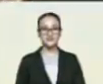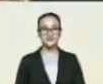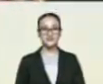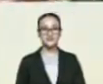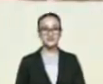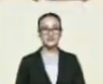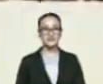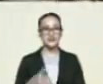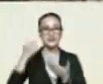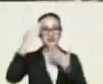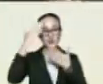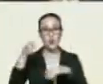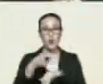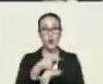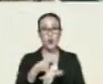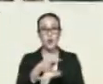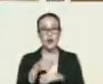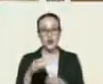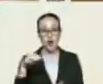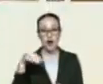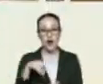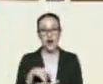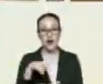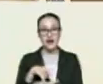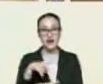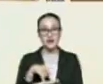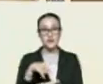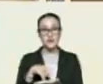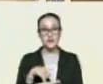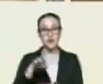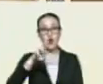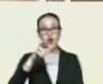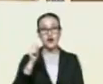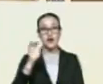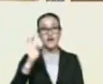Un saludo al gobernador del Estado Carabobo, Rafael Lacaba.